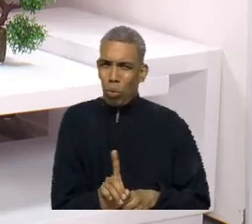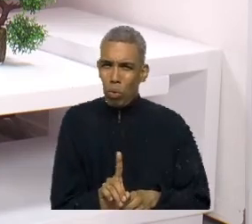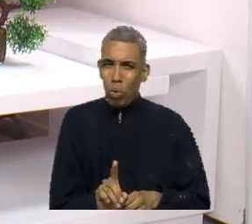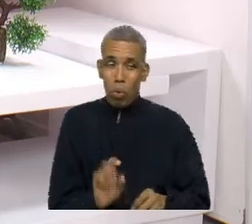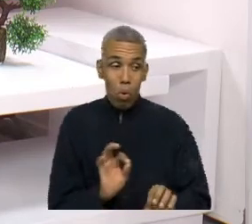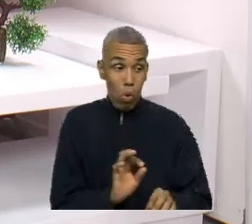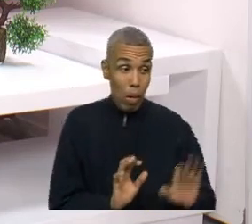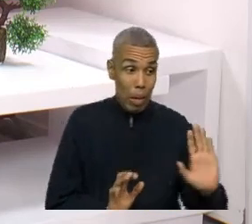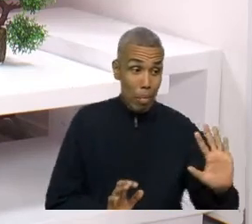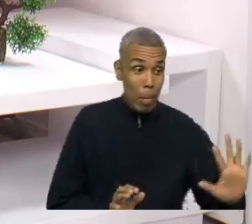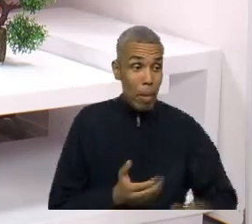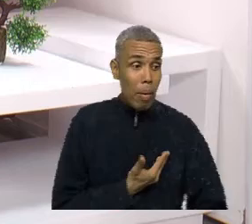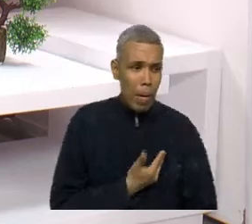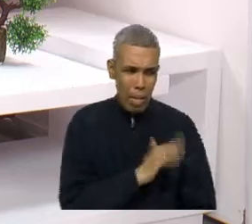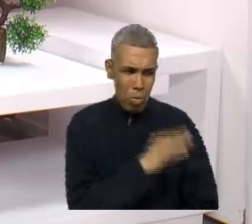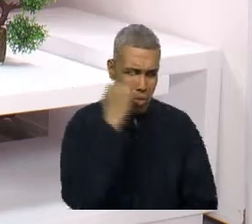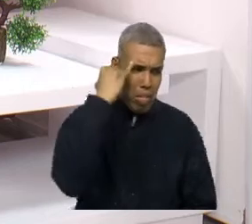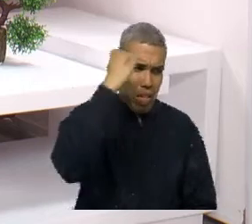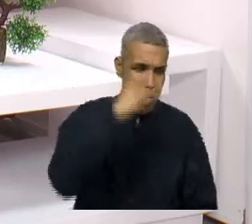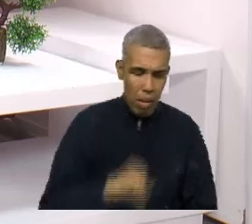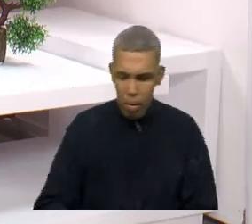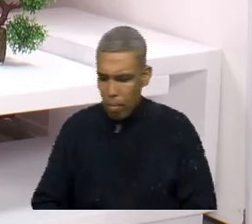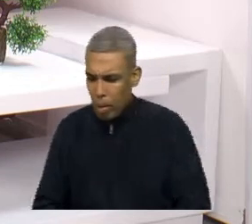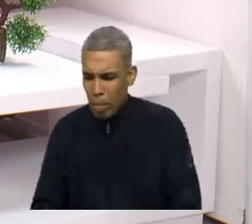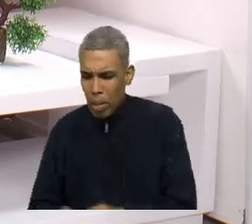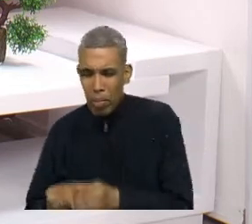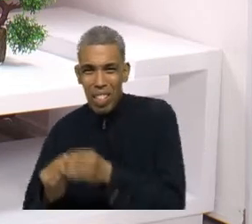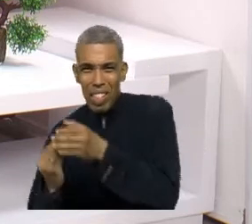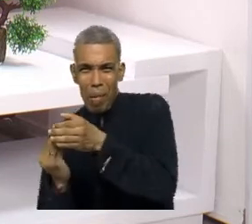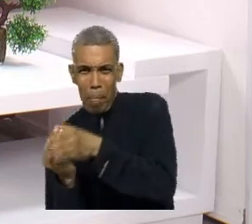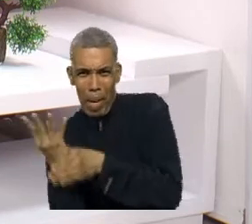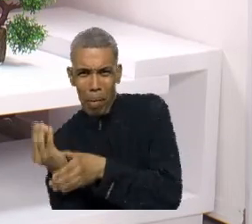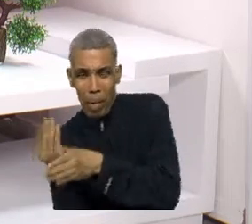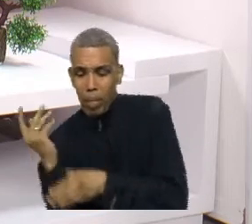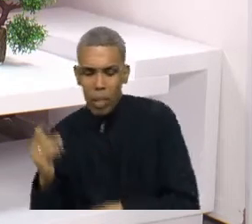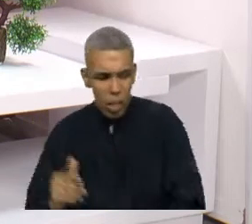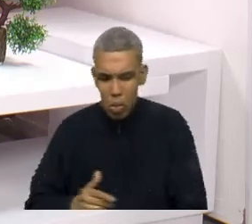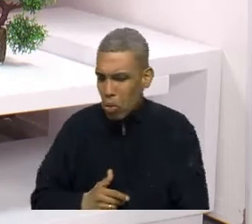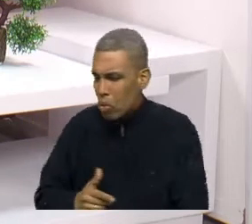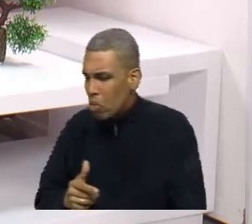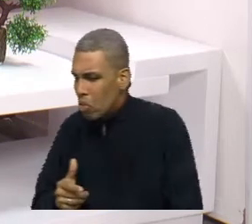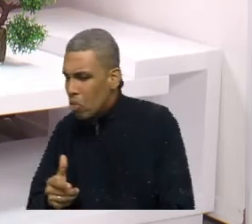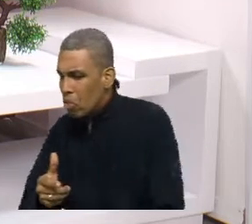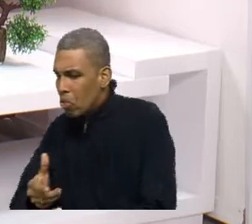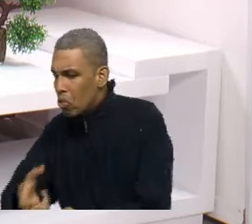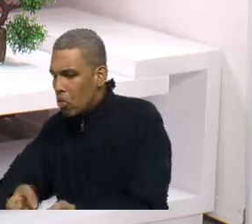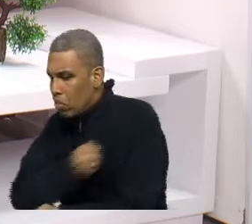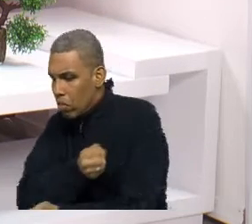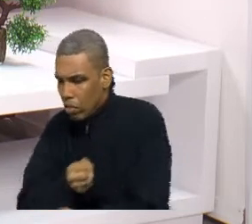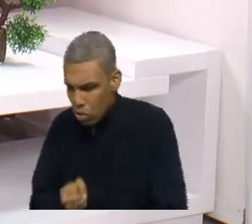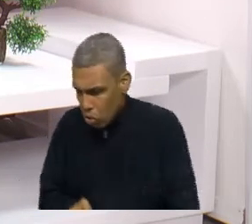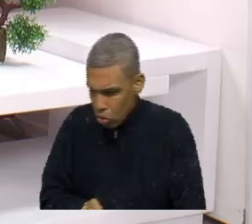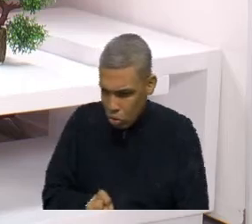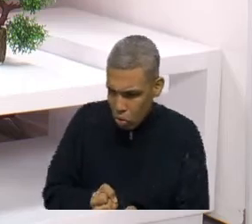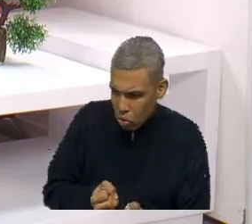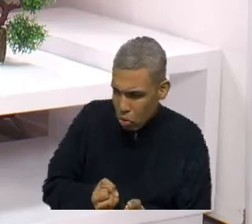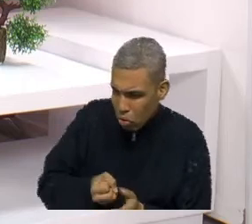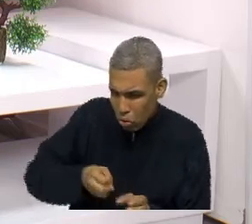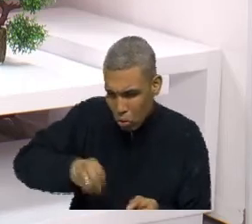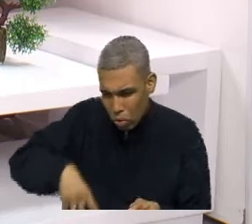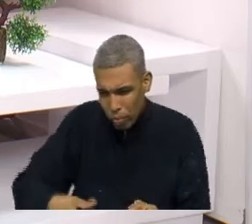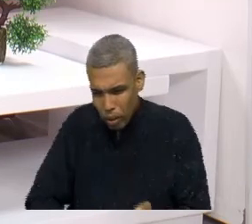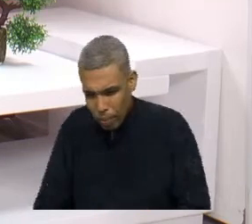hierba, ni untarle, llenarlo de cosas que no lo dejen respirar. El niño lo que necesita es respirar. Y si usted le va a poner